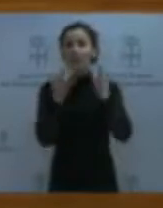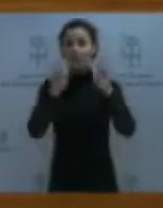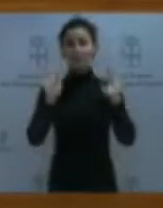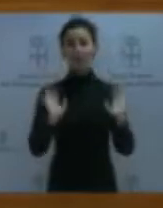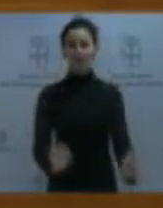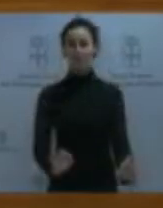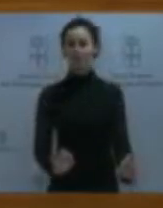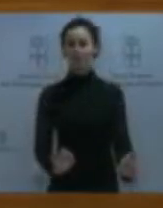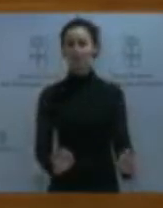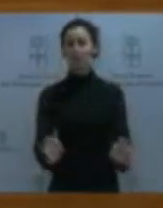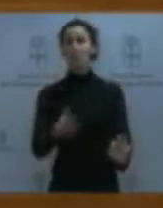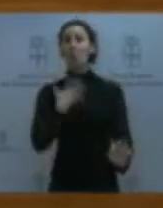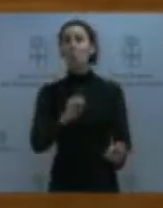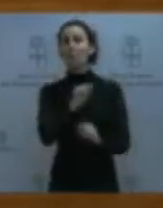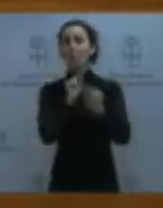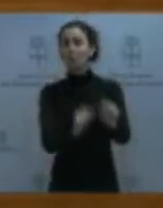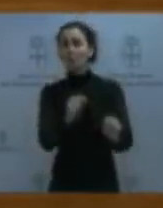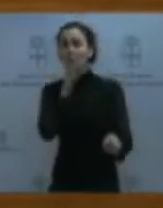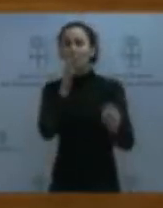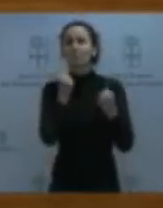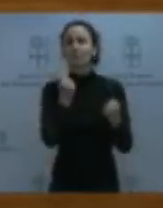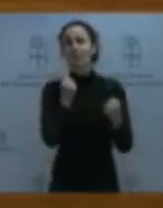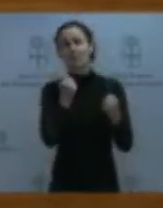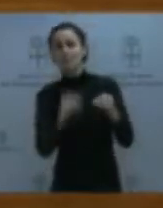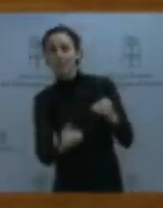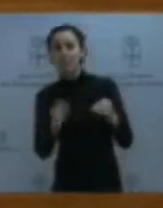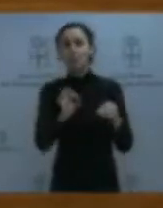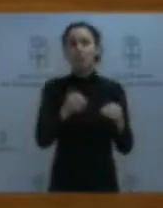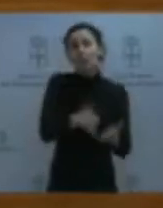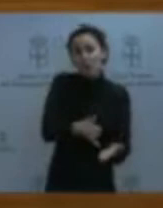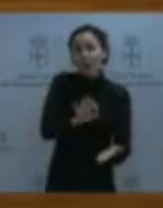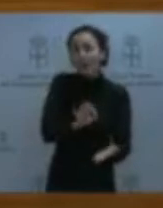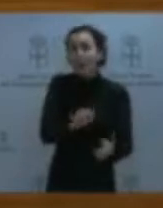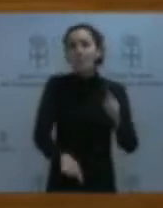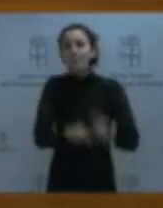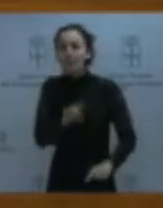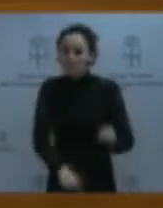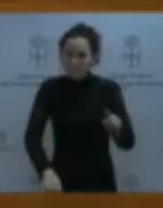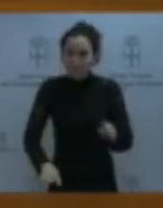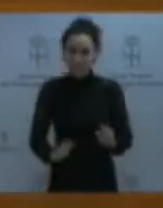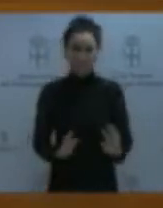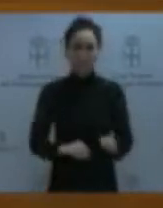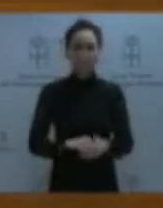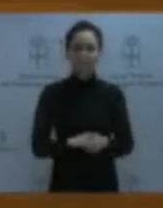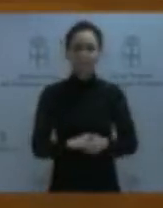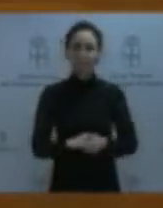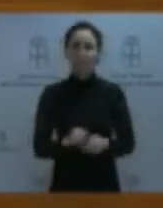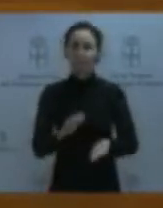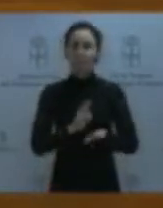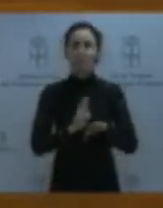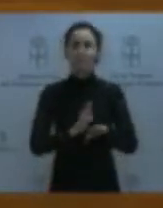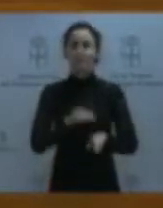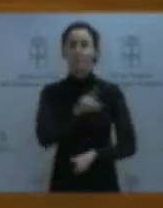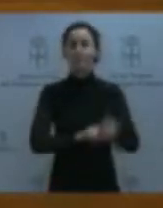que se puede cuestionar porque sea menos intensa que en otra parte, porque se pueda considerar que no resuelve los